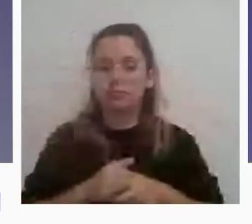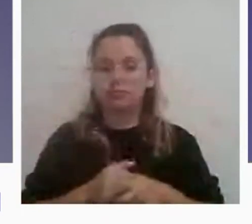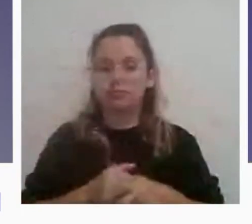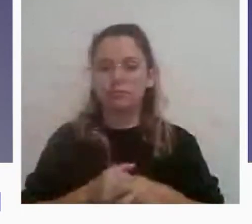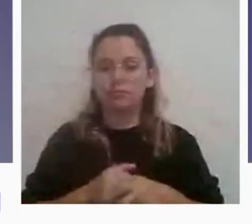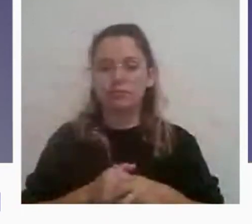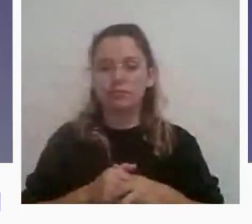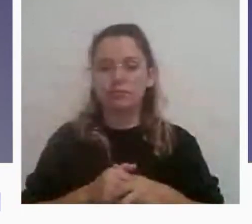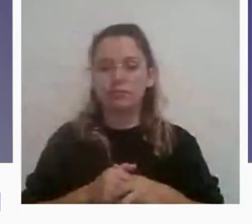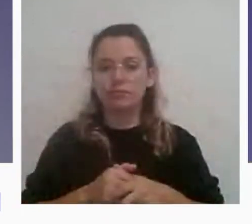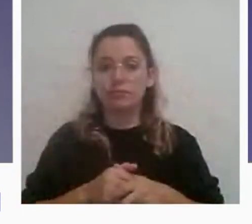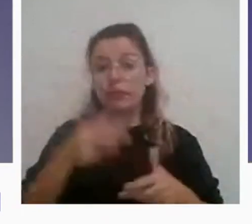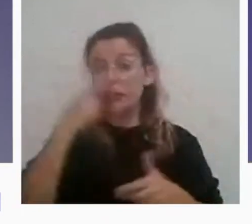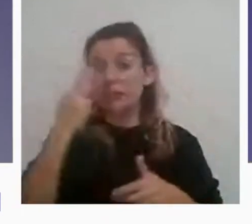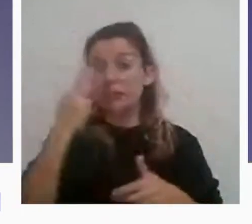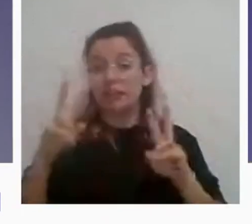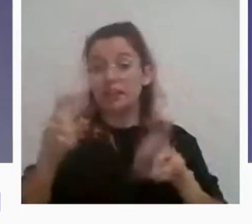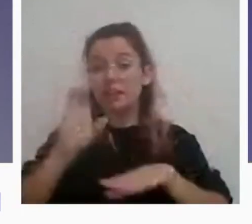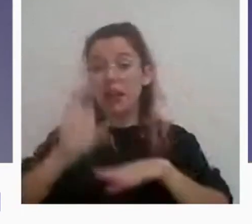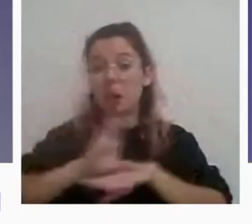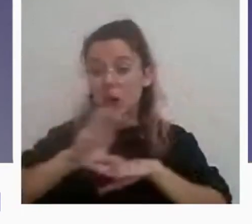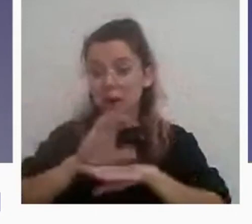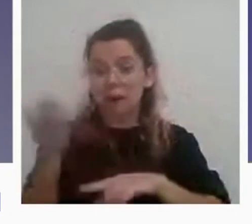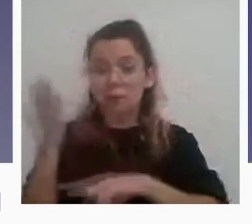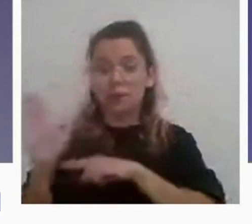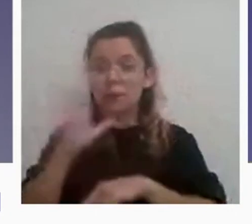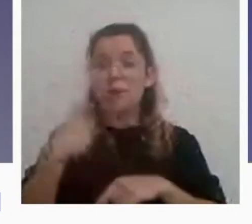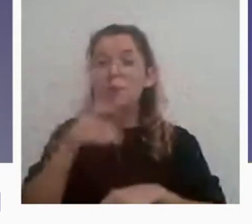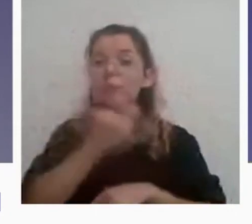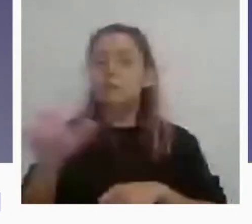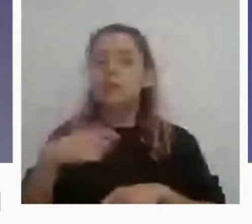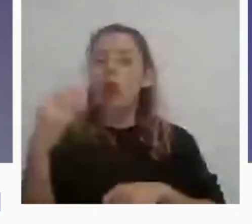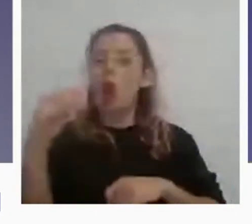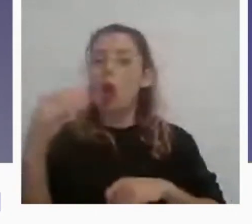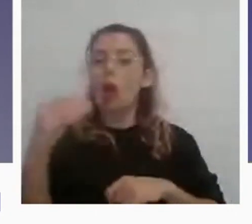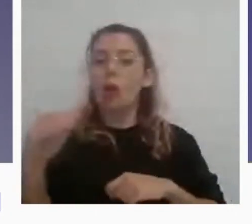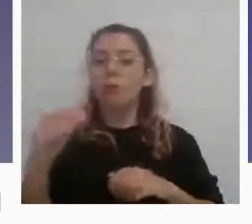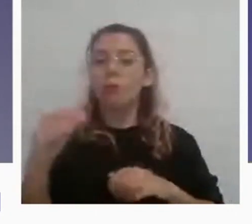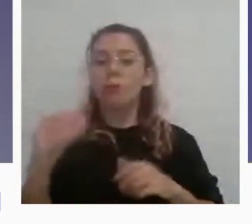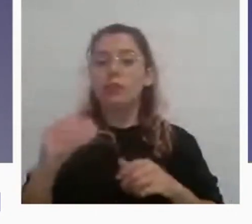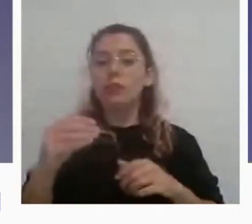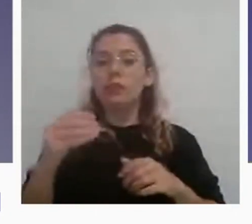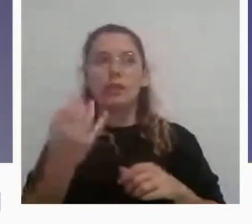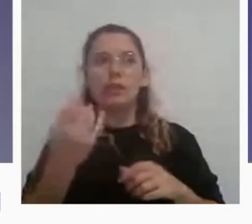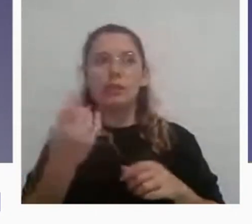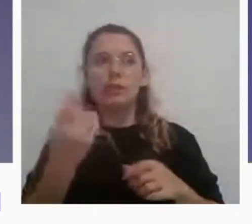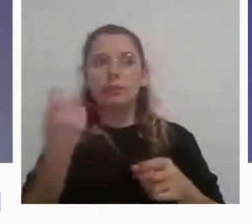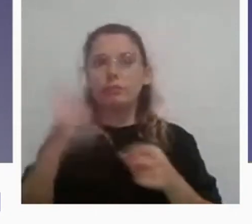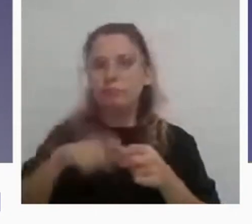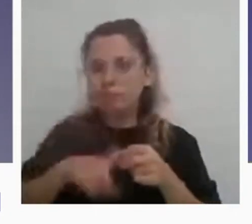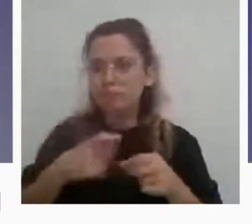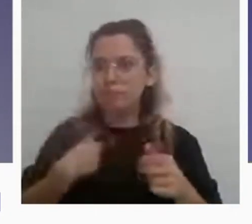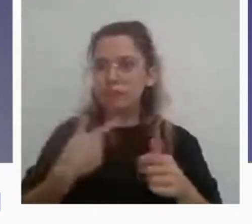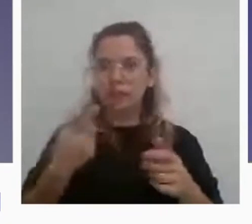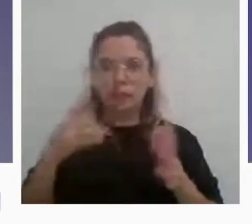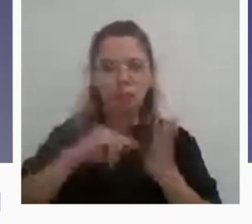la concejala también en Gaia, porque las personas jóvenes tenemos que involucrarlas, tienen que ser parte de los procesos, ¿no?